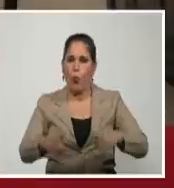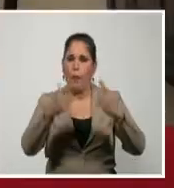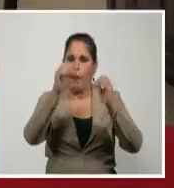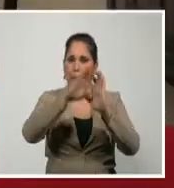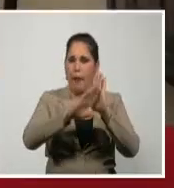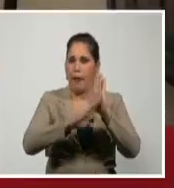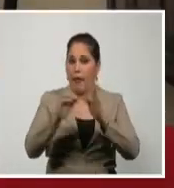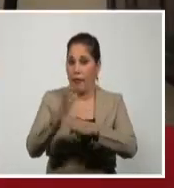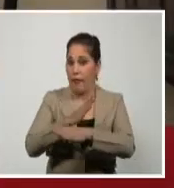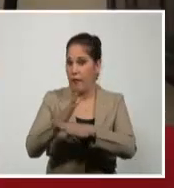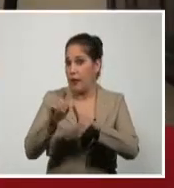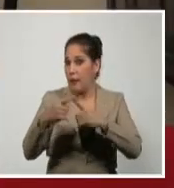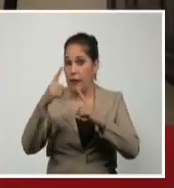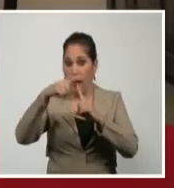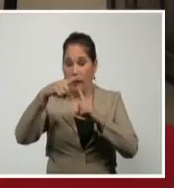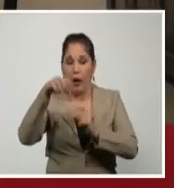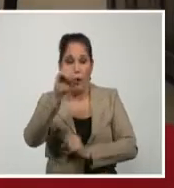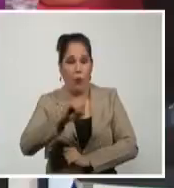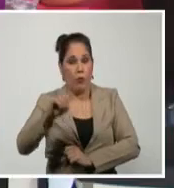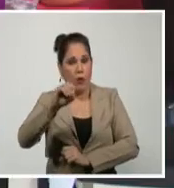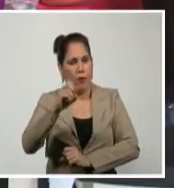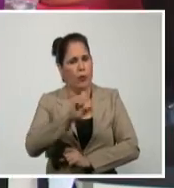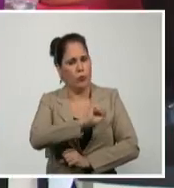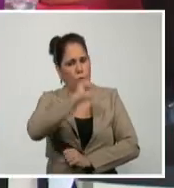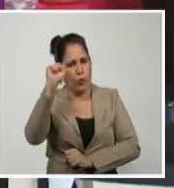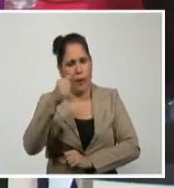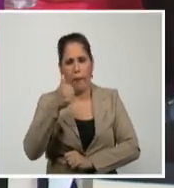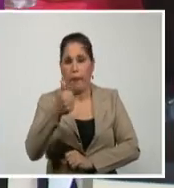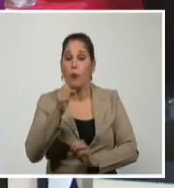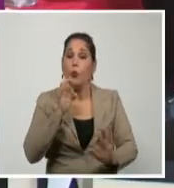medidas para que la tarea de ordenamiento triunfe y se